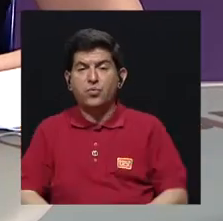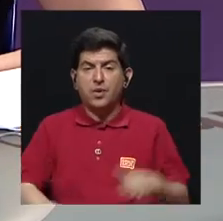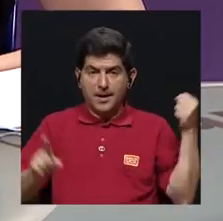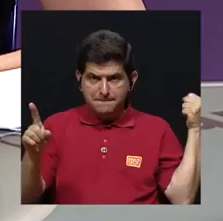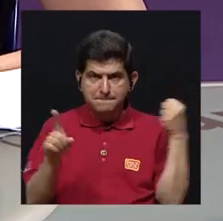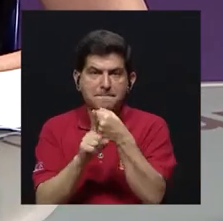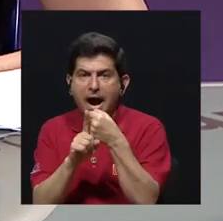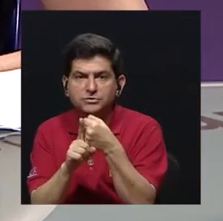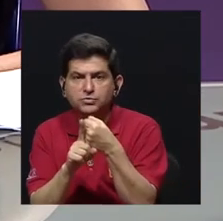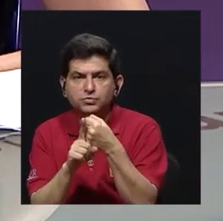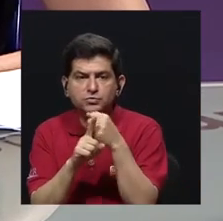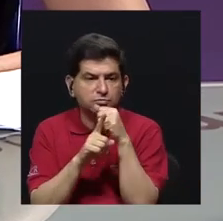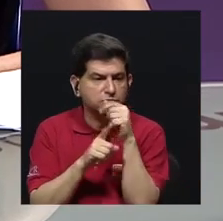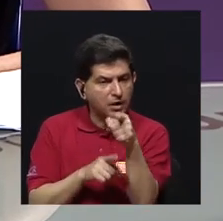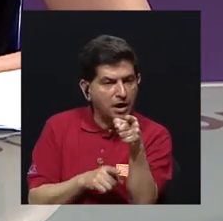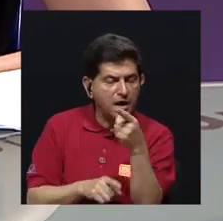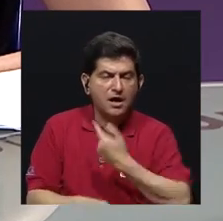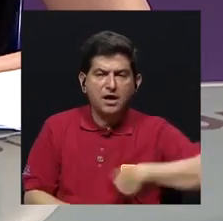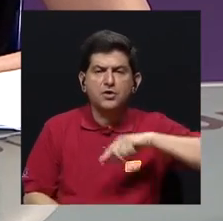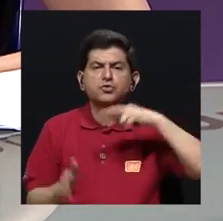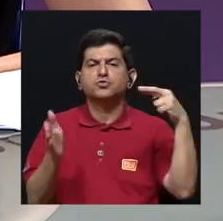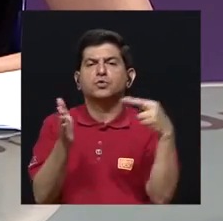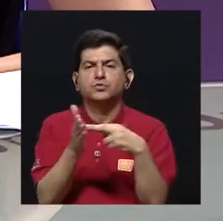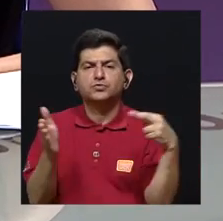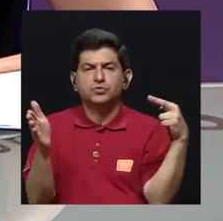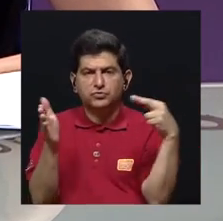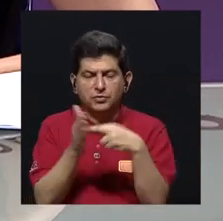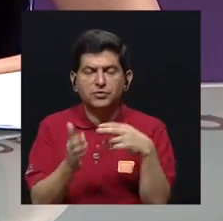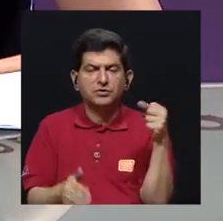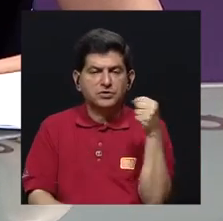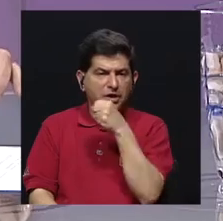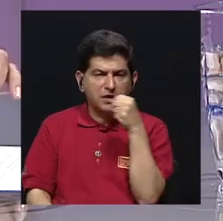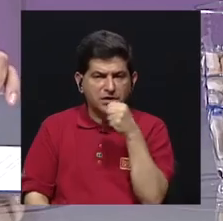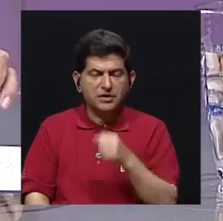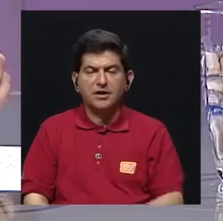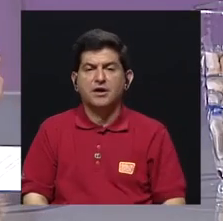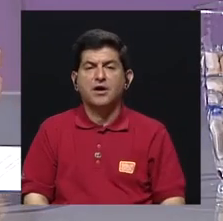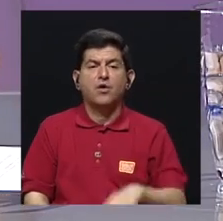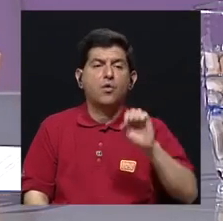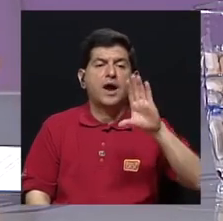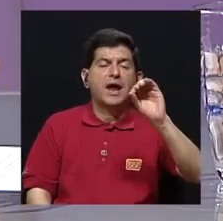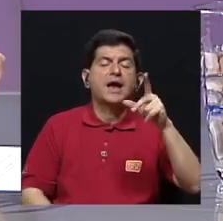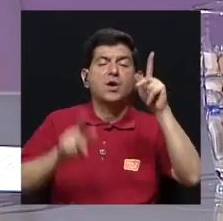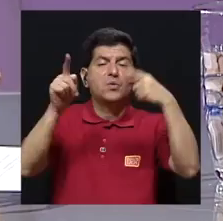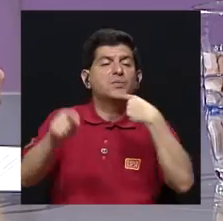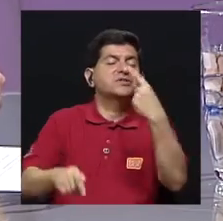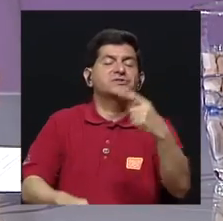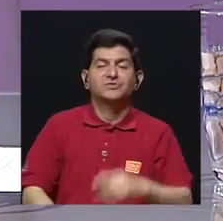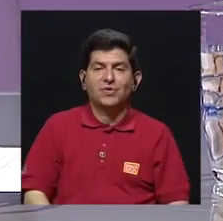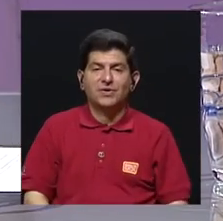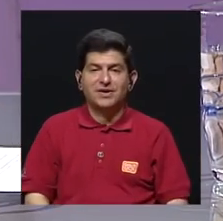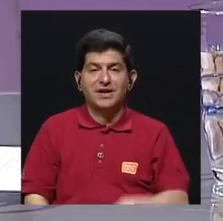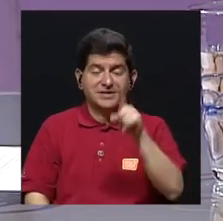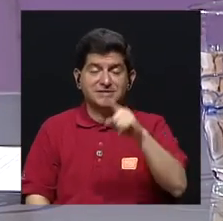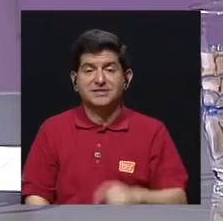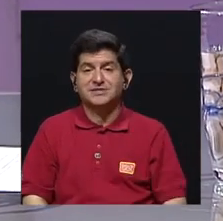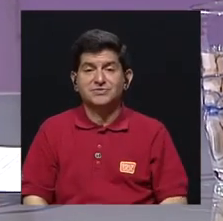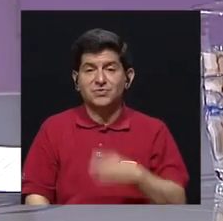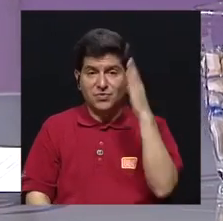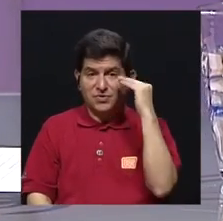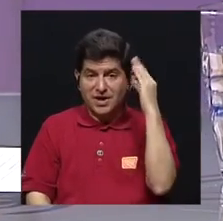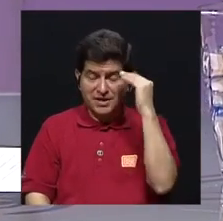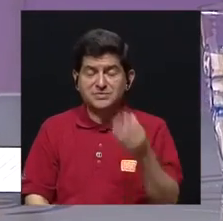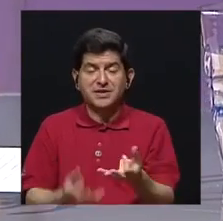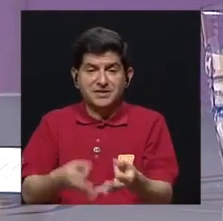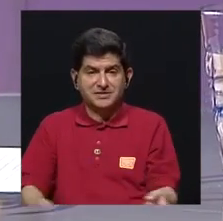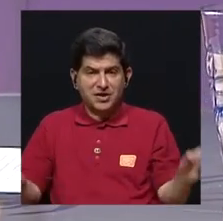fue que dentro de esa caminata nosotros repetíamos en coro o en eco lo que nos decían las personas. Y esa es una de las mayores vivencias que yo he